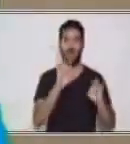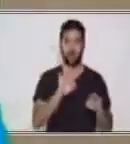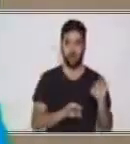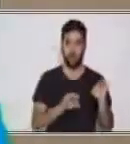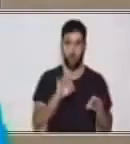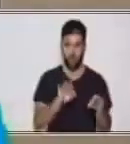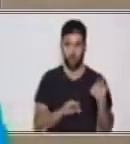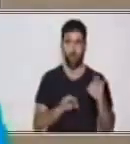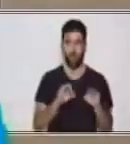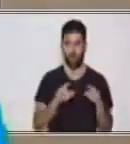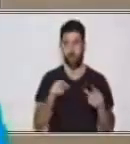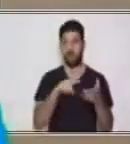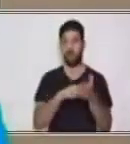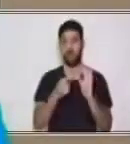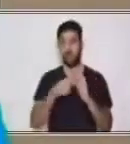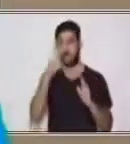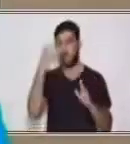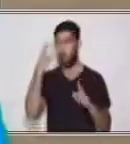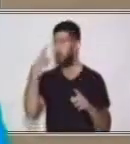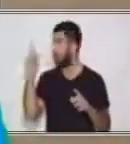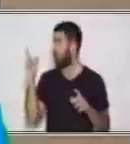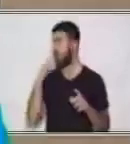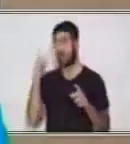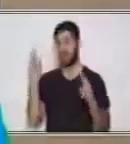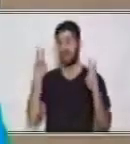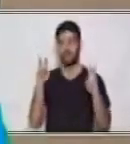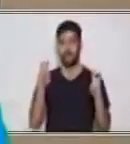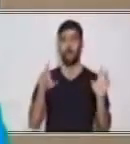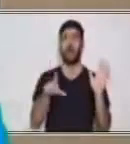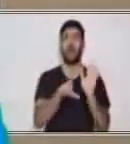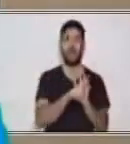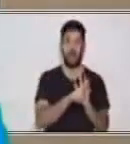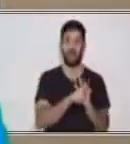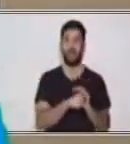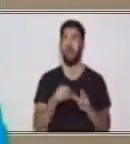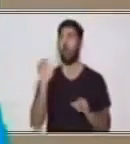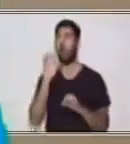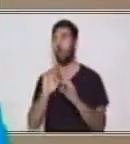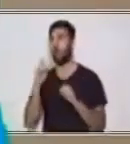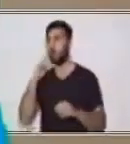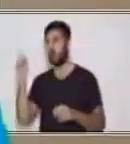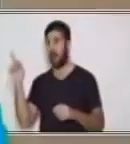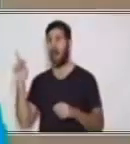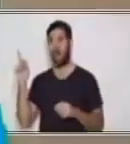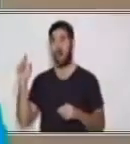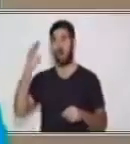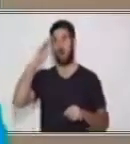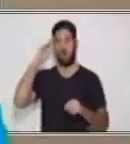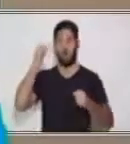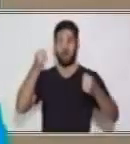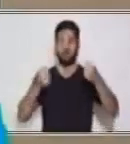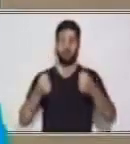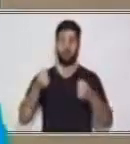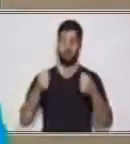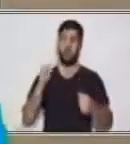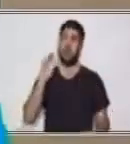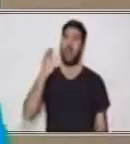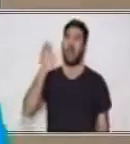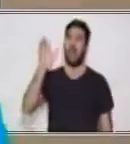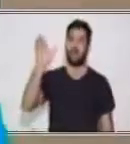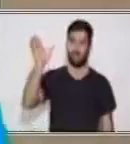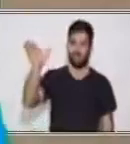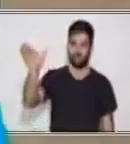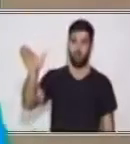hace prevalecer ante cualquier situación. El piloto aviador, pues que se dedica a lo que es la navegación aérea, el